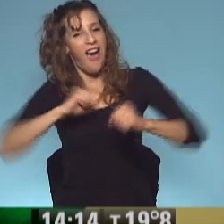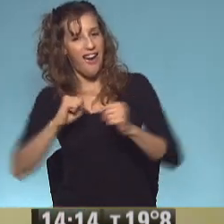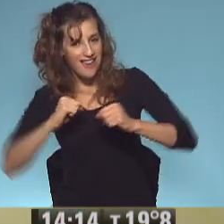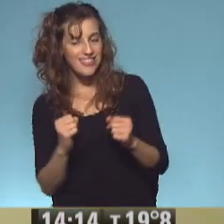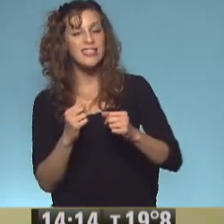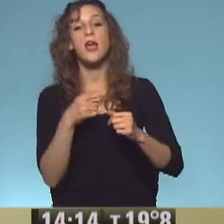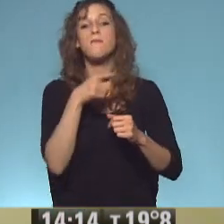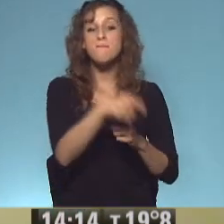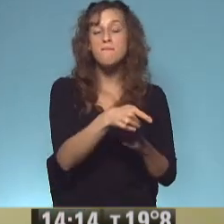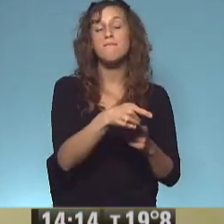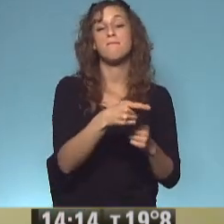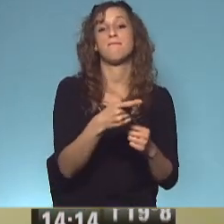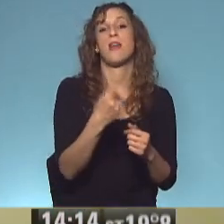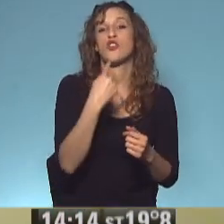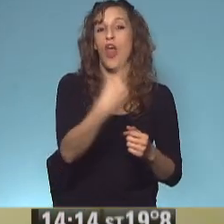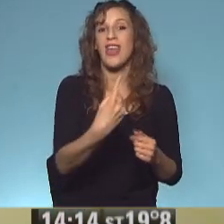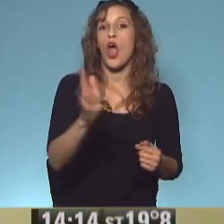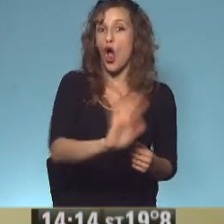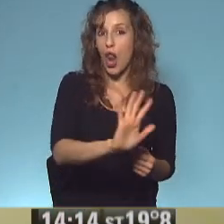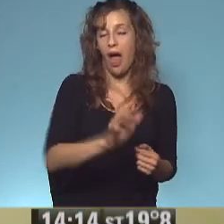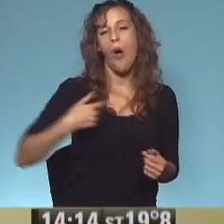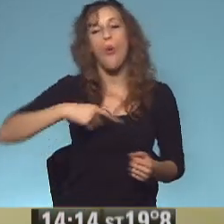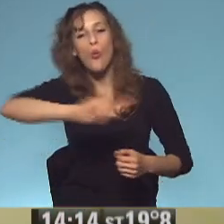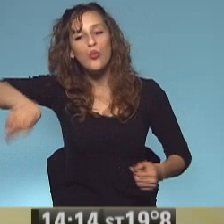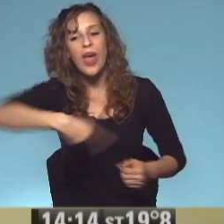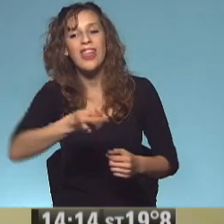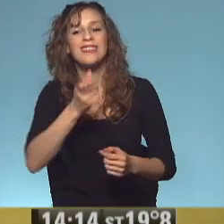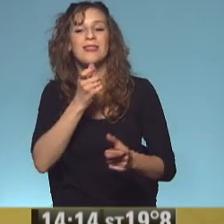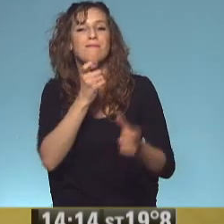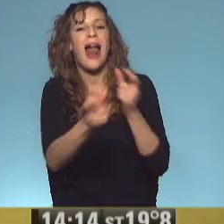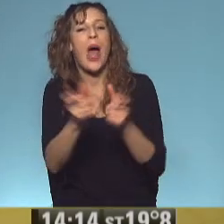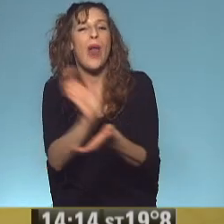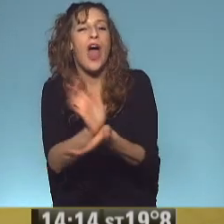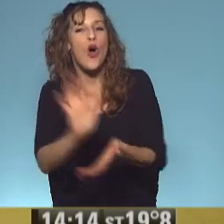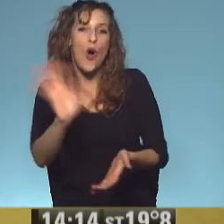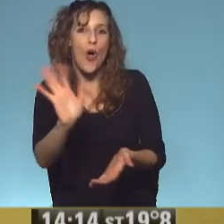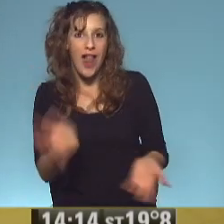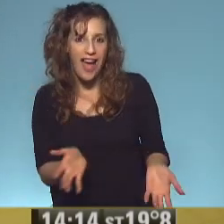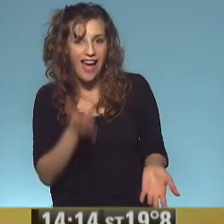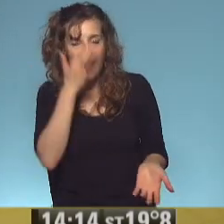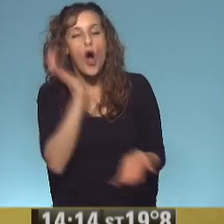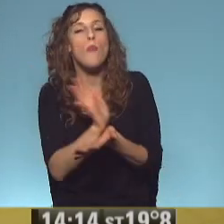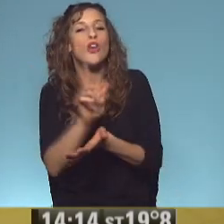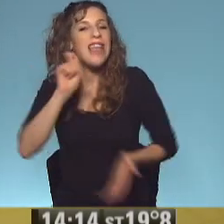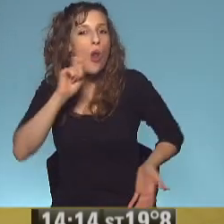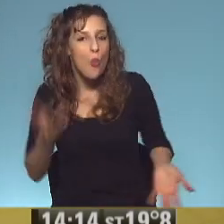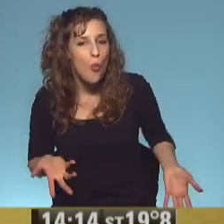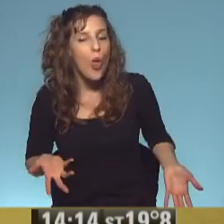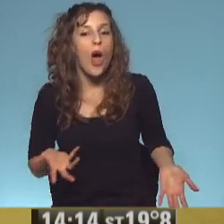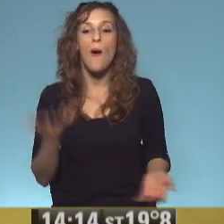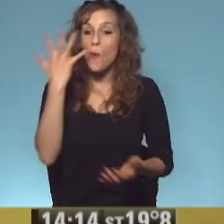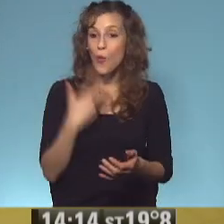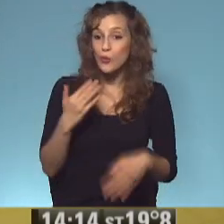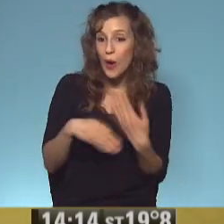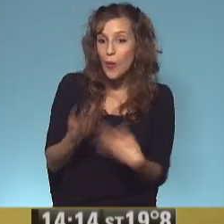mar. Y cuando dije hola, estaban jugando con las palabras que saludan. ¿Te gusta jugar a las palabras, Genoveva? Sí, me